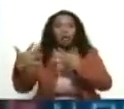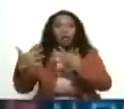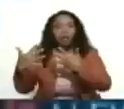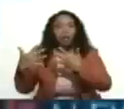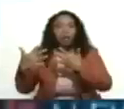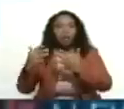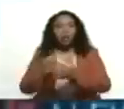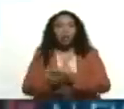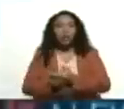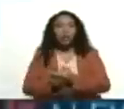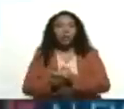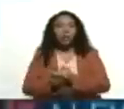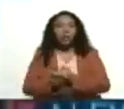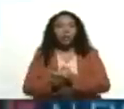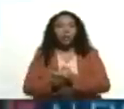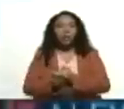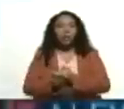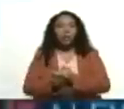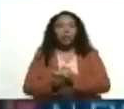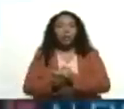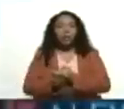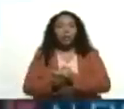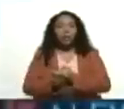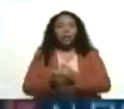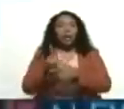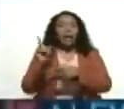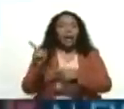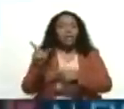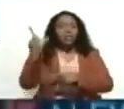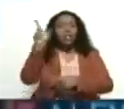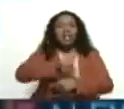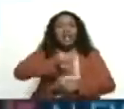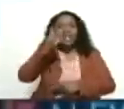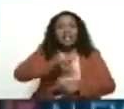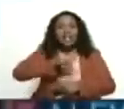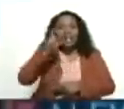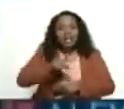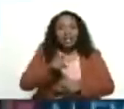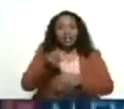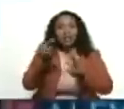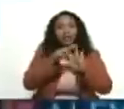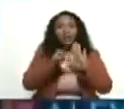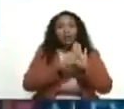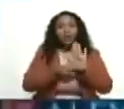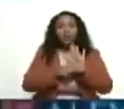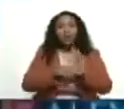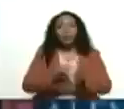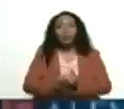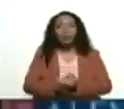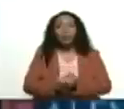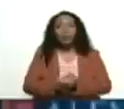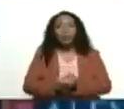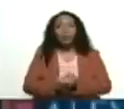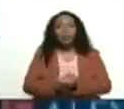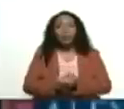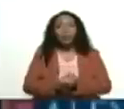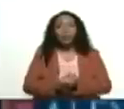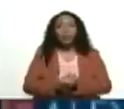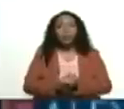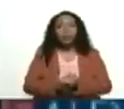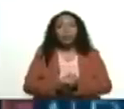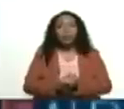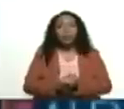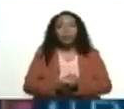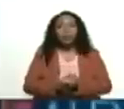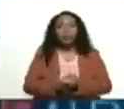sencillos. Los sencillos requieren de normas jurídicas que sean respetadas, como el